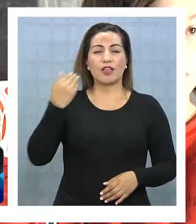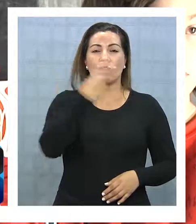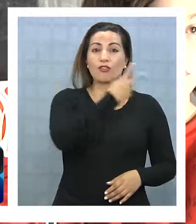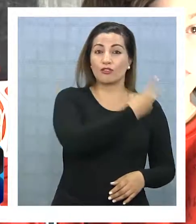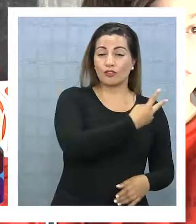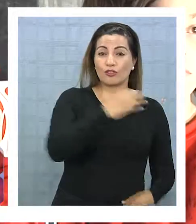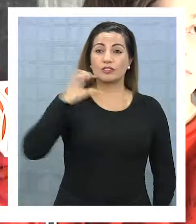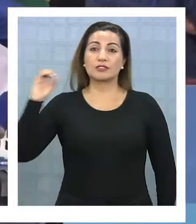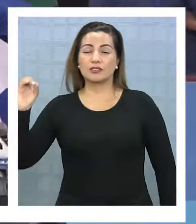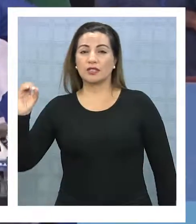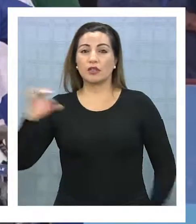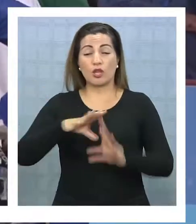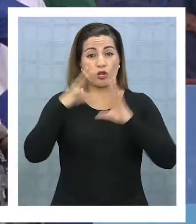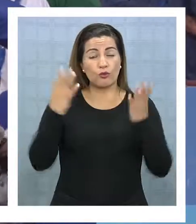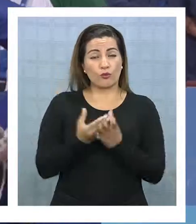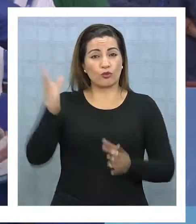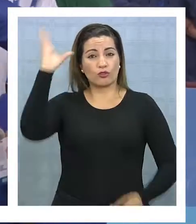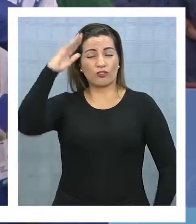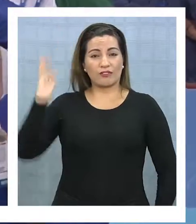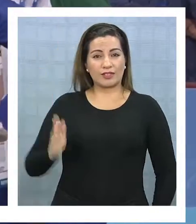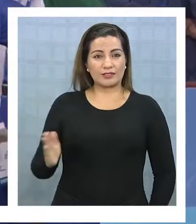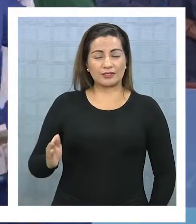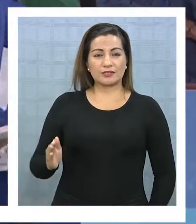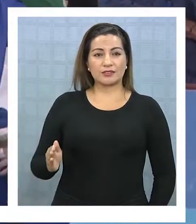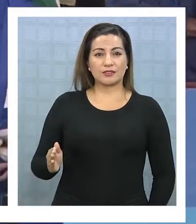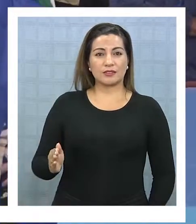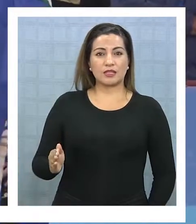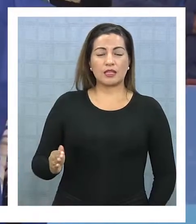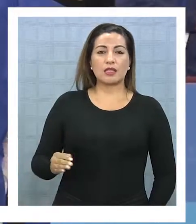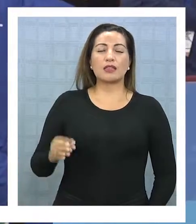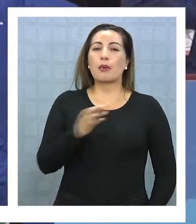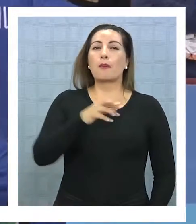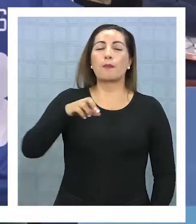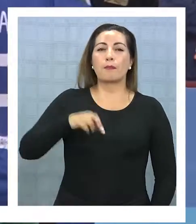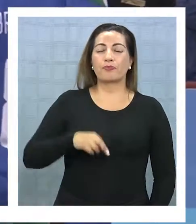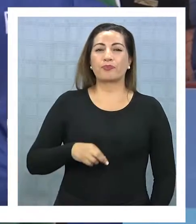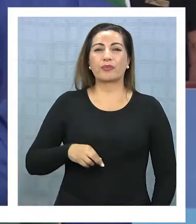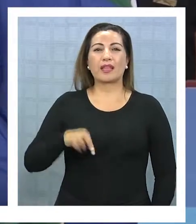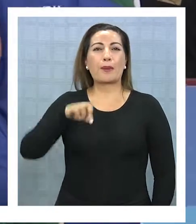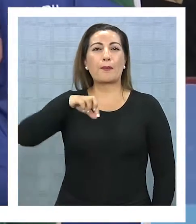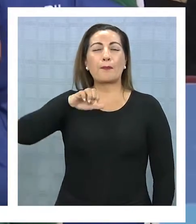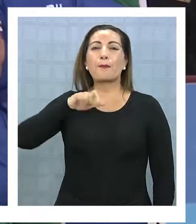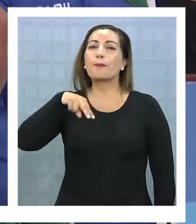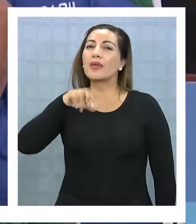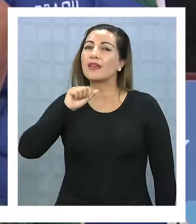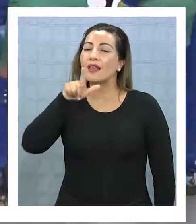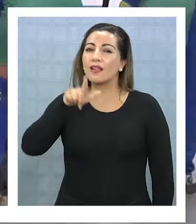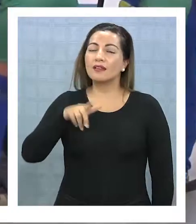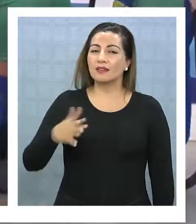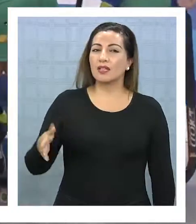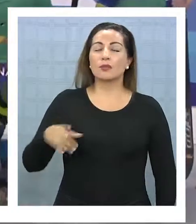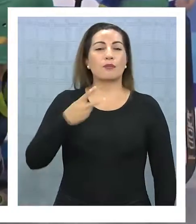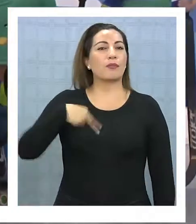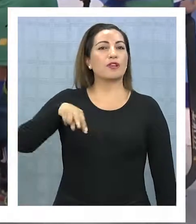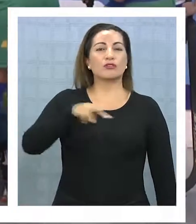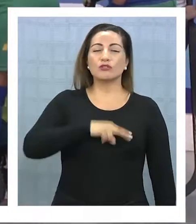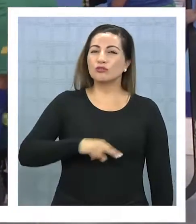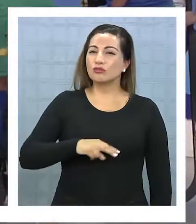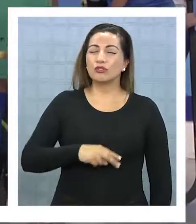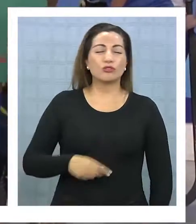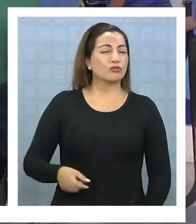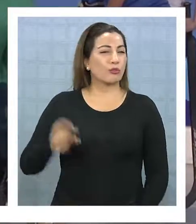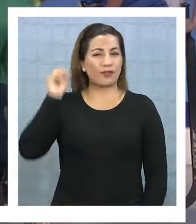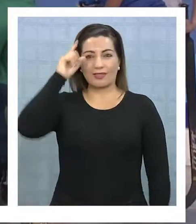Y el mundial anterior, en Brasil, hayamos caído con ello a penales. Es una selección para nosotros muy complicada, muy